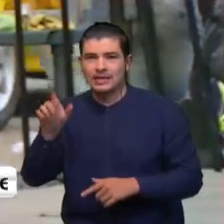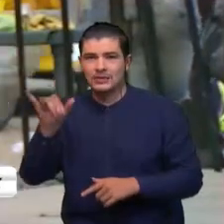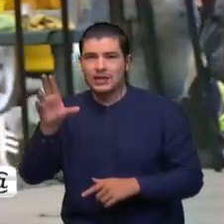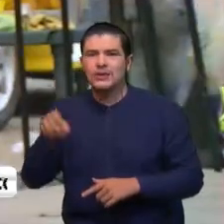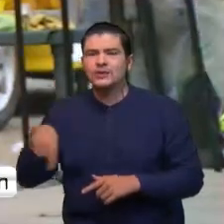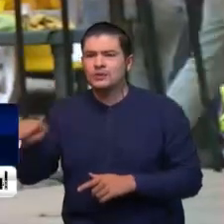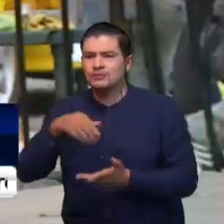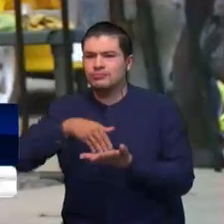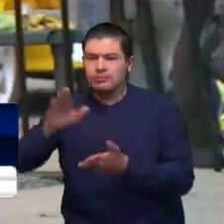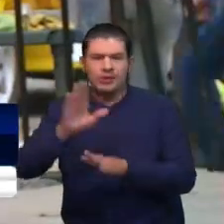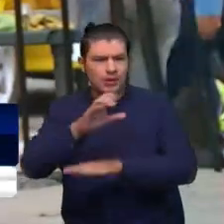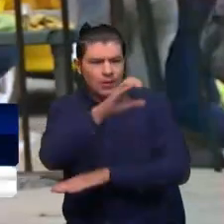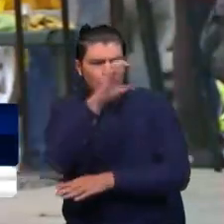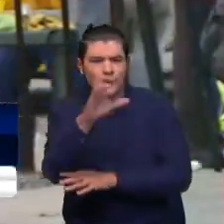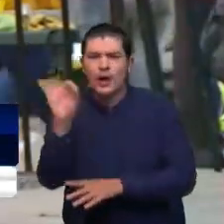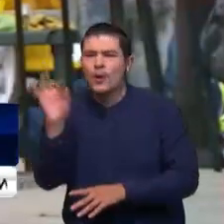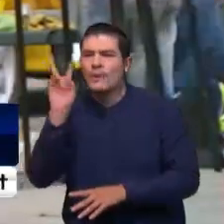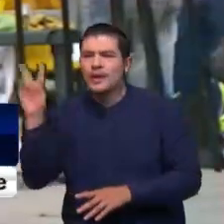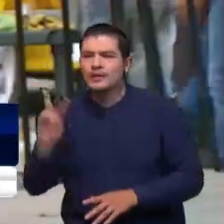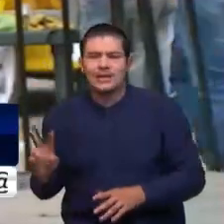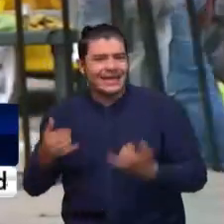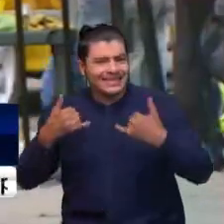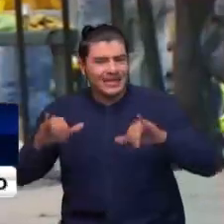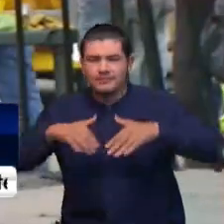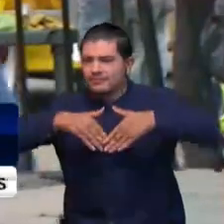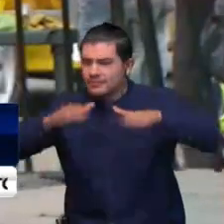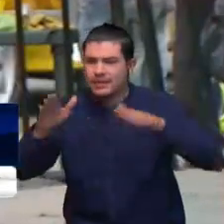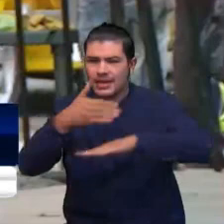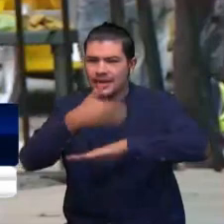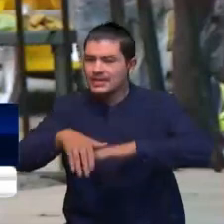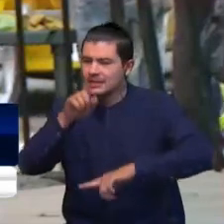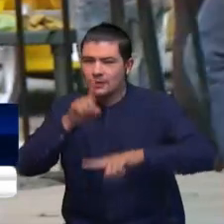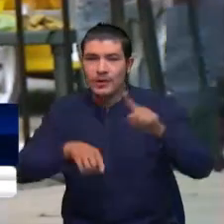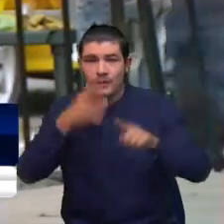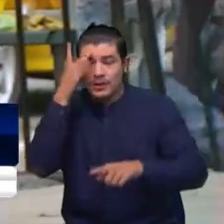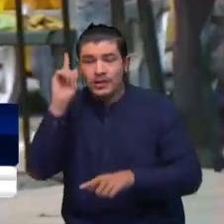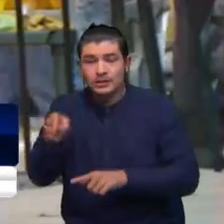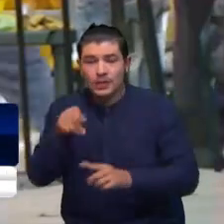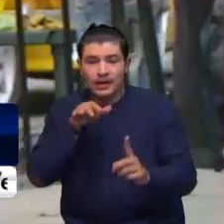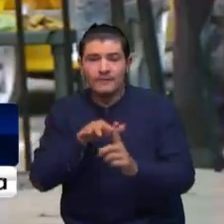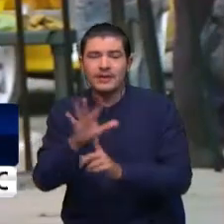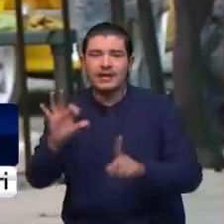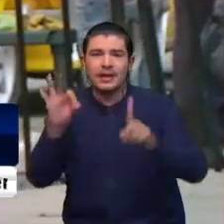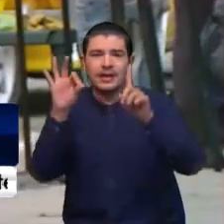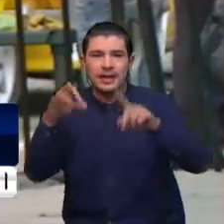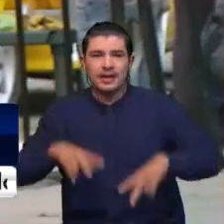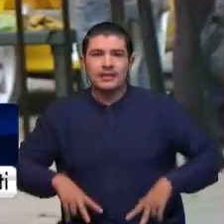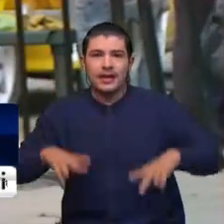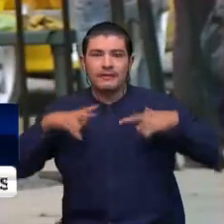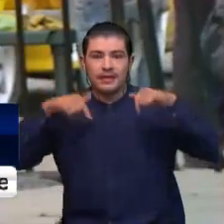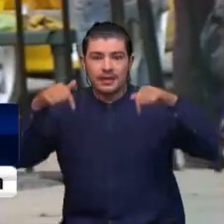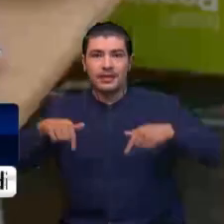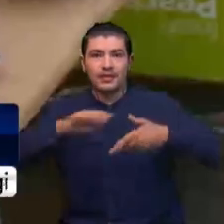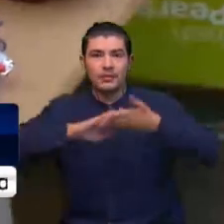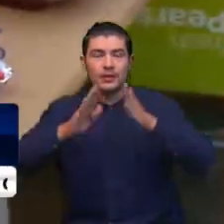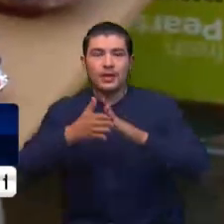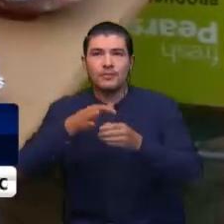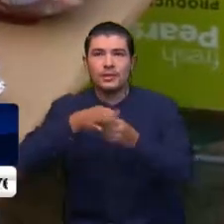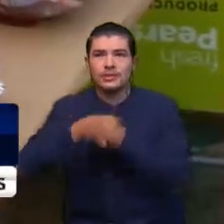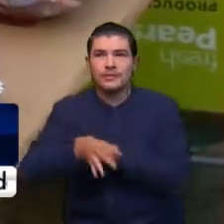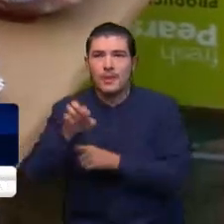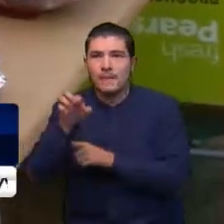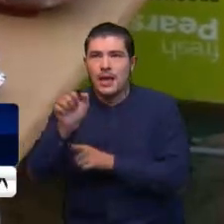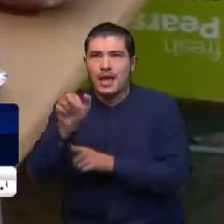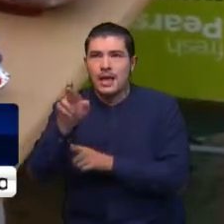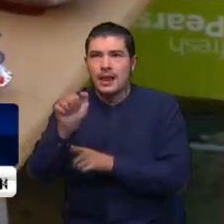vendedores ambulantes colombianos y venezolanos ya que según él esto afecta la calidad de vida de los habitantes de la parada la